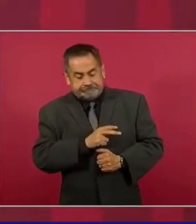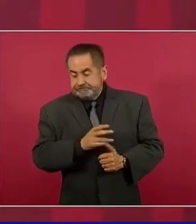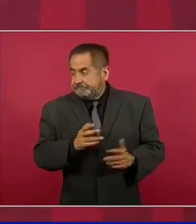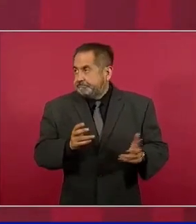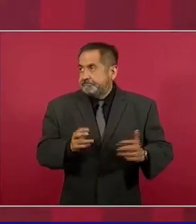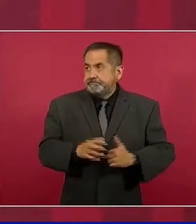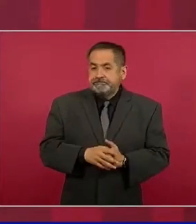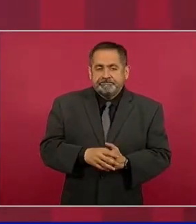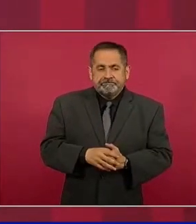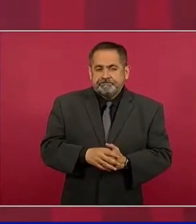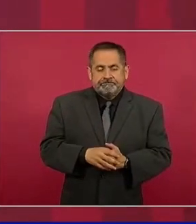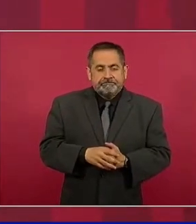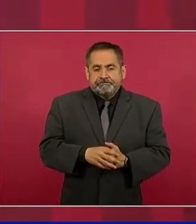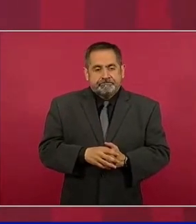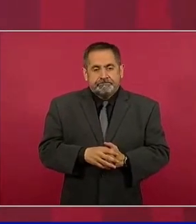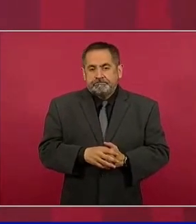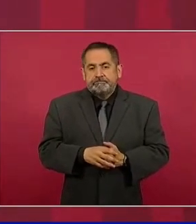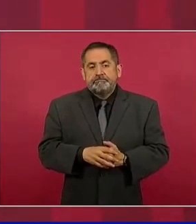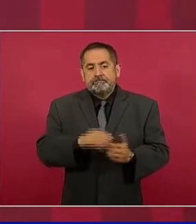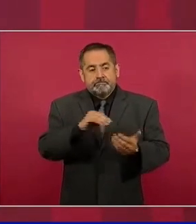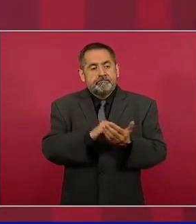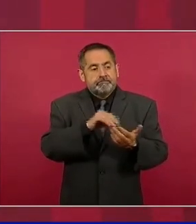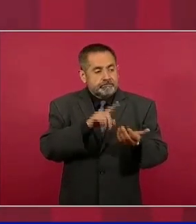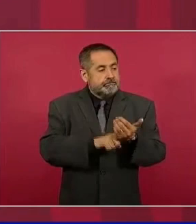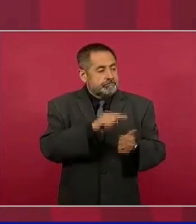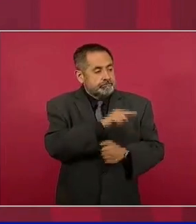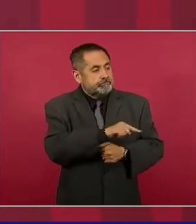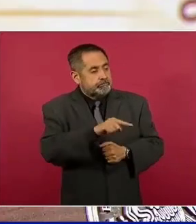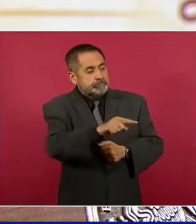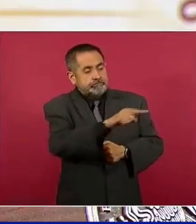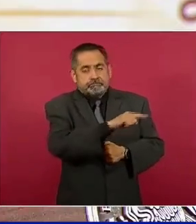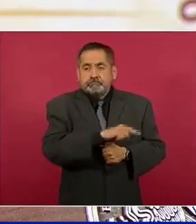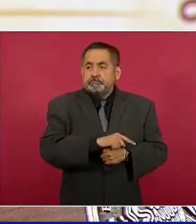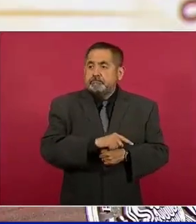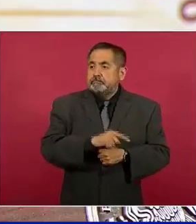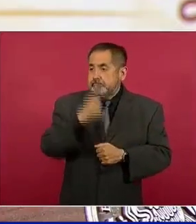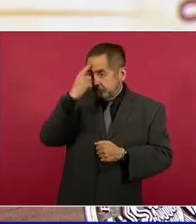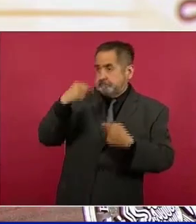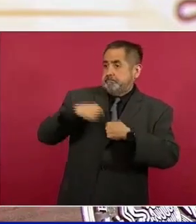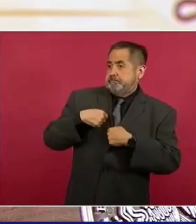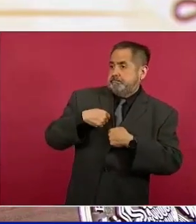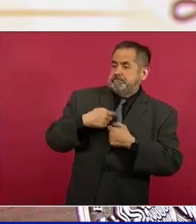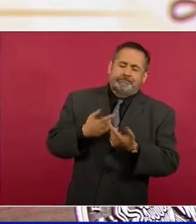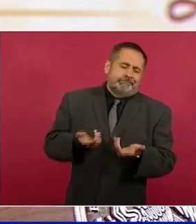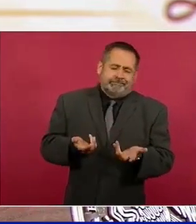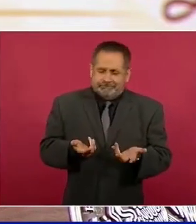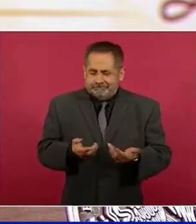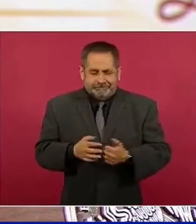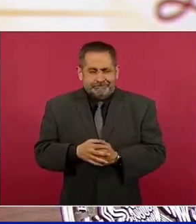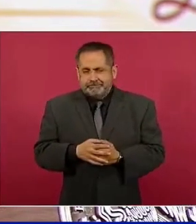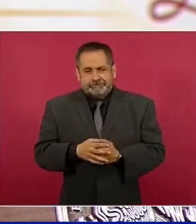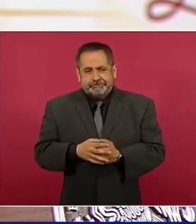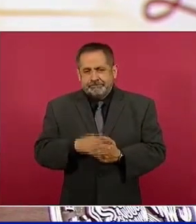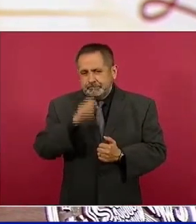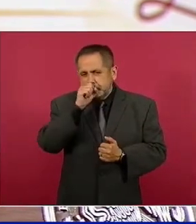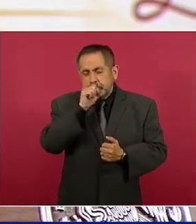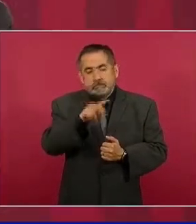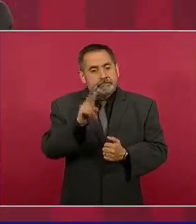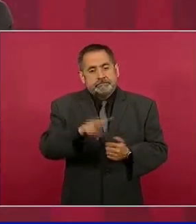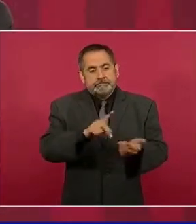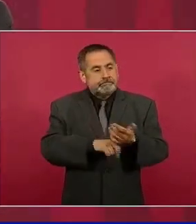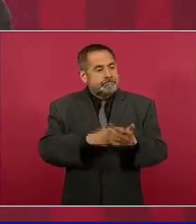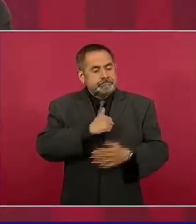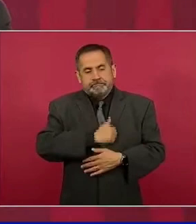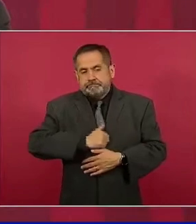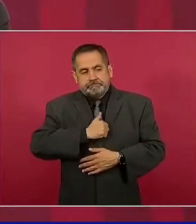que haya todavía esa postura y también muy lamentable la actitud